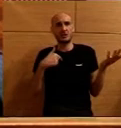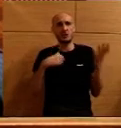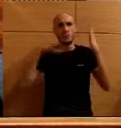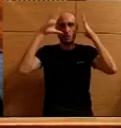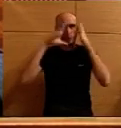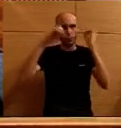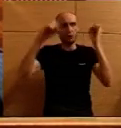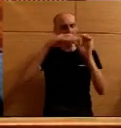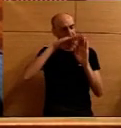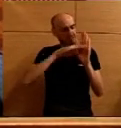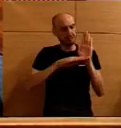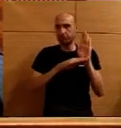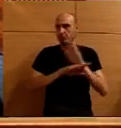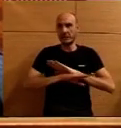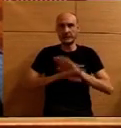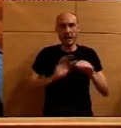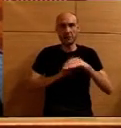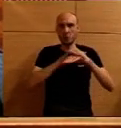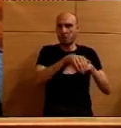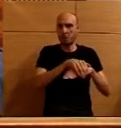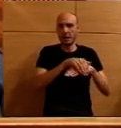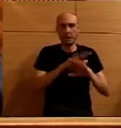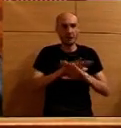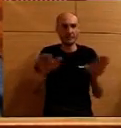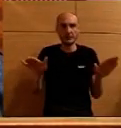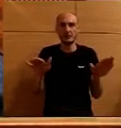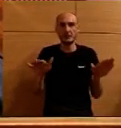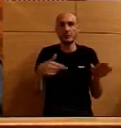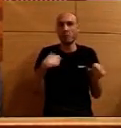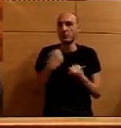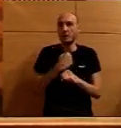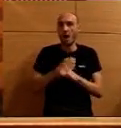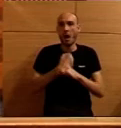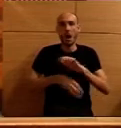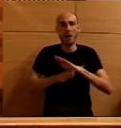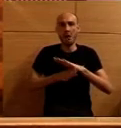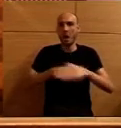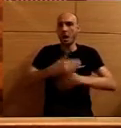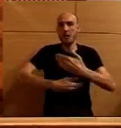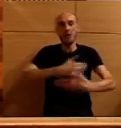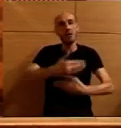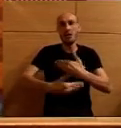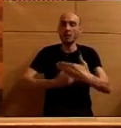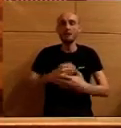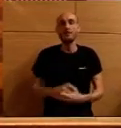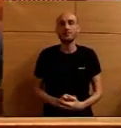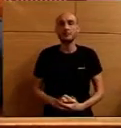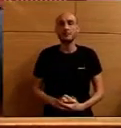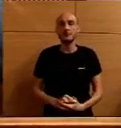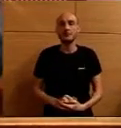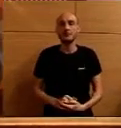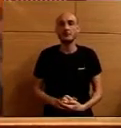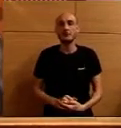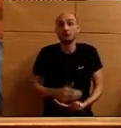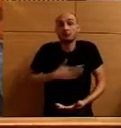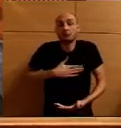marcado y que además ha aprobado esta casa, y vamos a seguir trabajando y llevando a cabo lo que